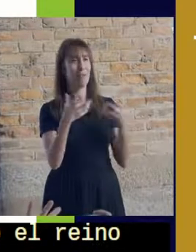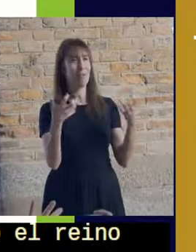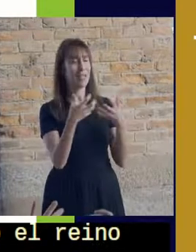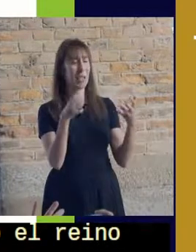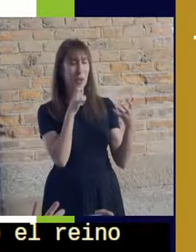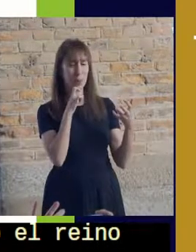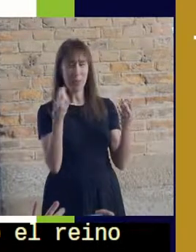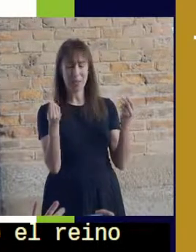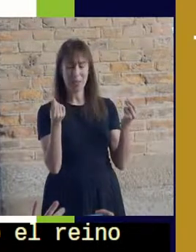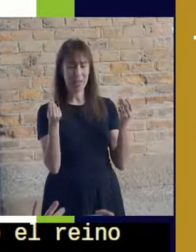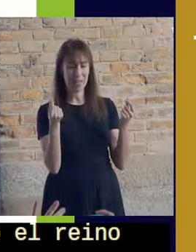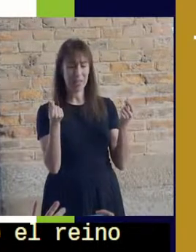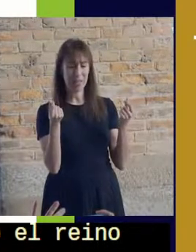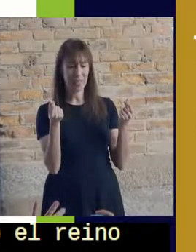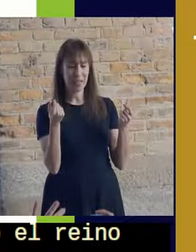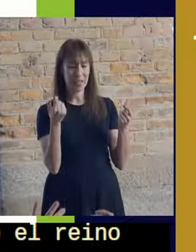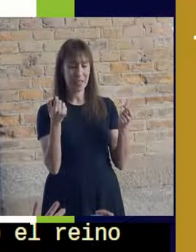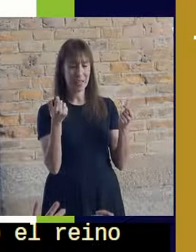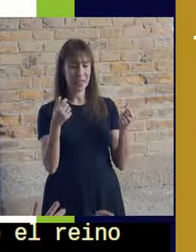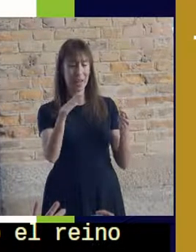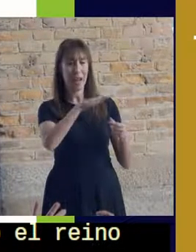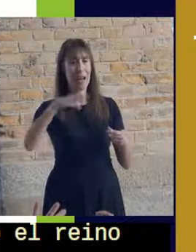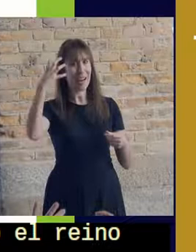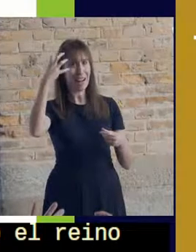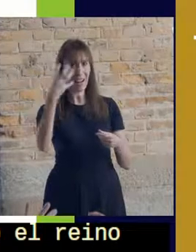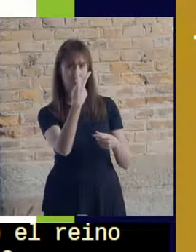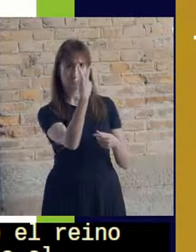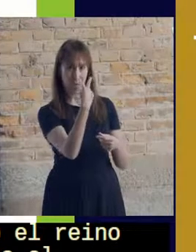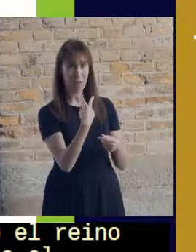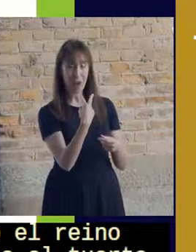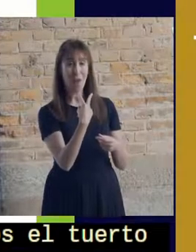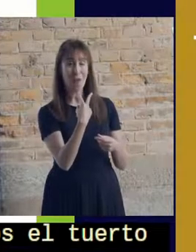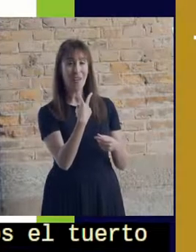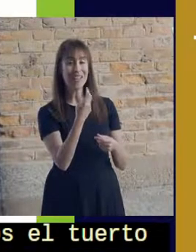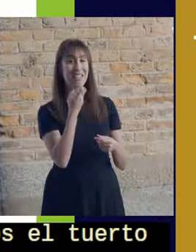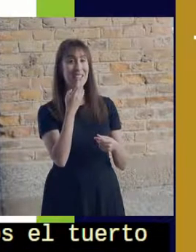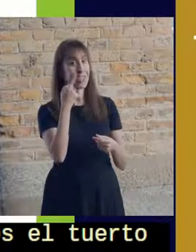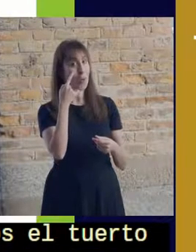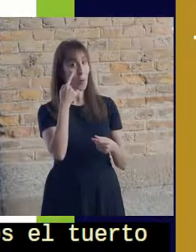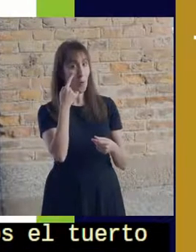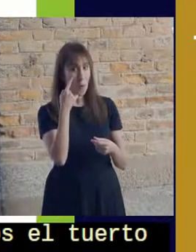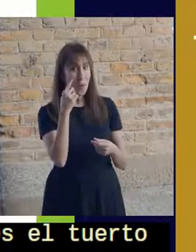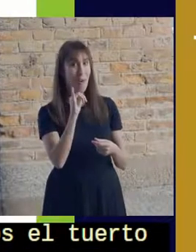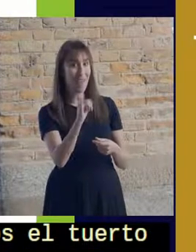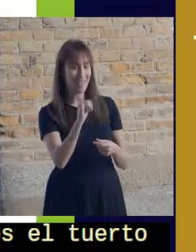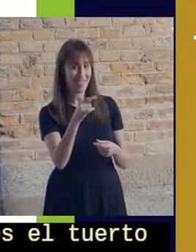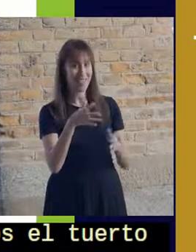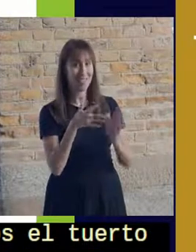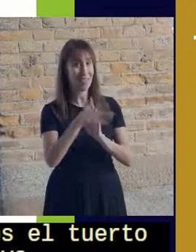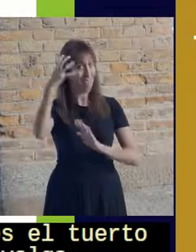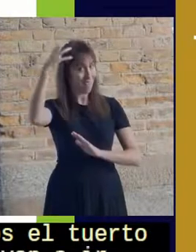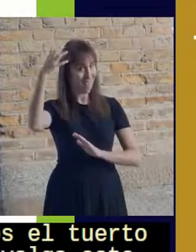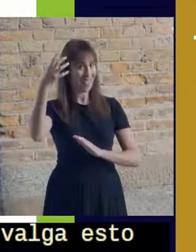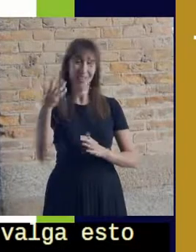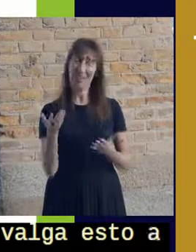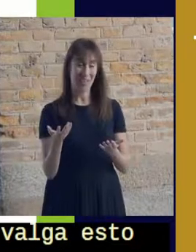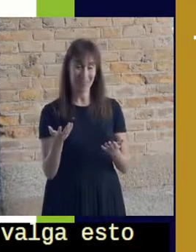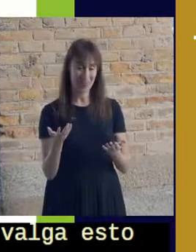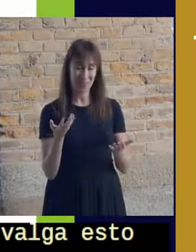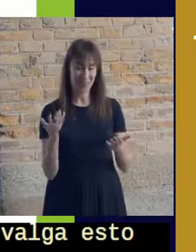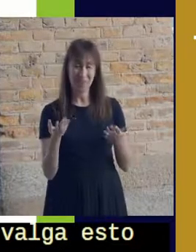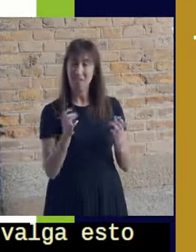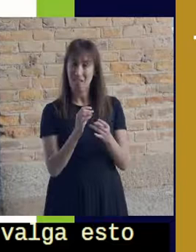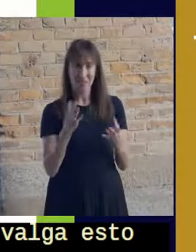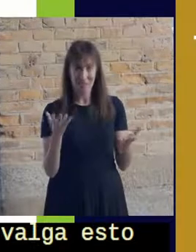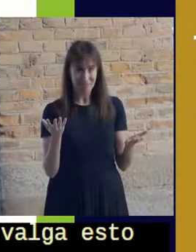dicho en el Reino del de los ciegos el tuerto es el rey por por decirlo de alguna manera que no valga esto a ningún lado